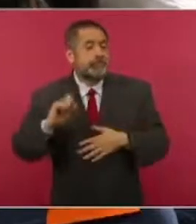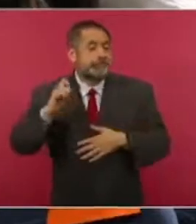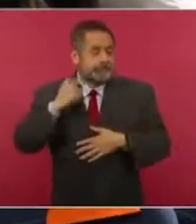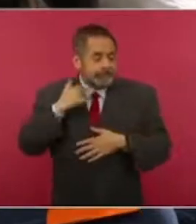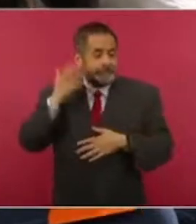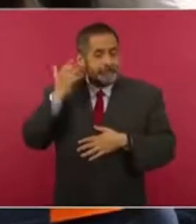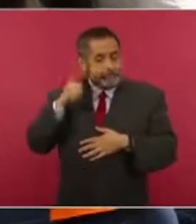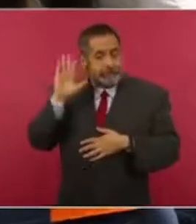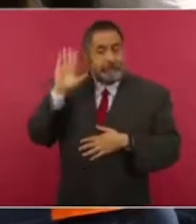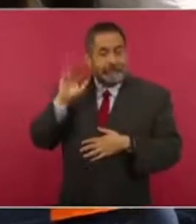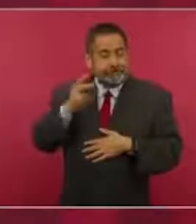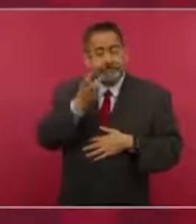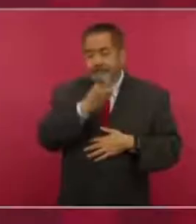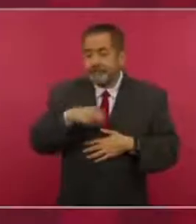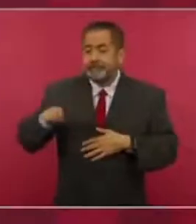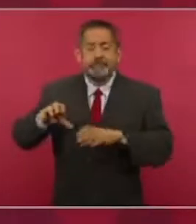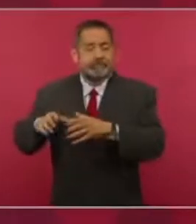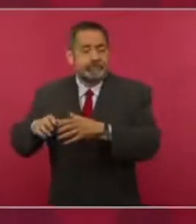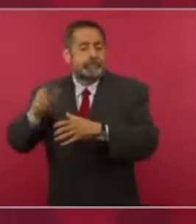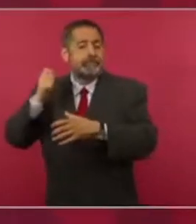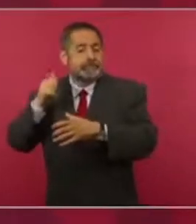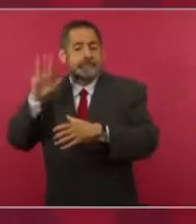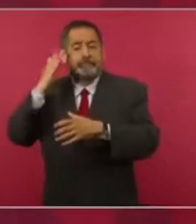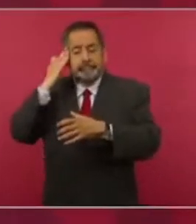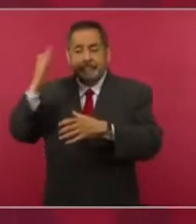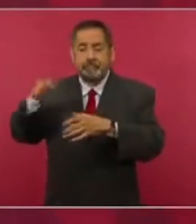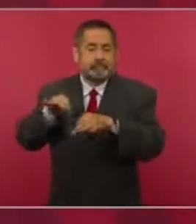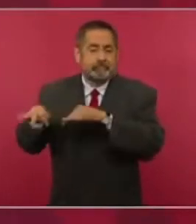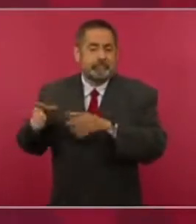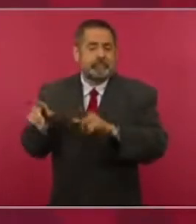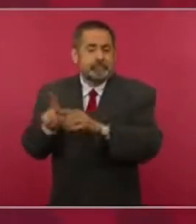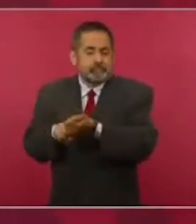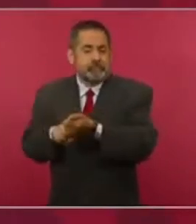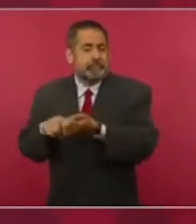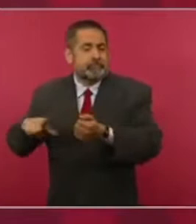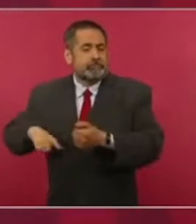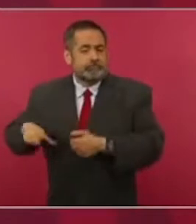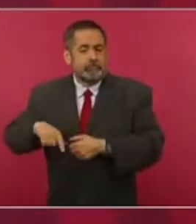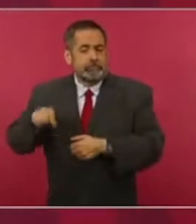pues funcionario de